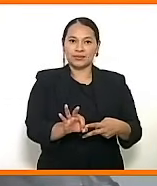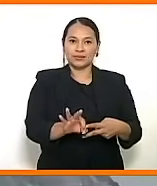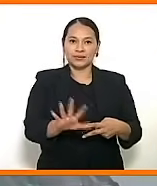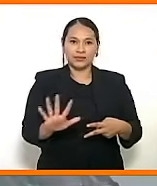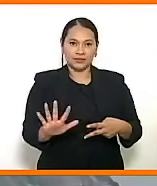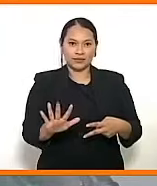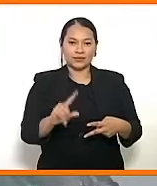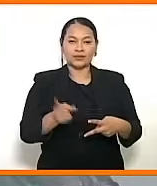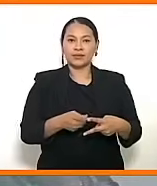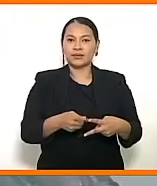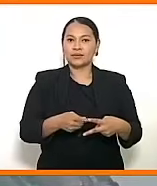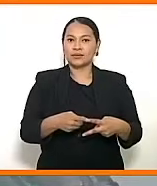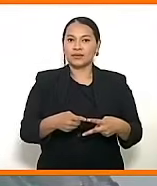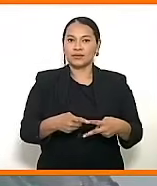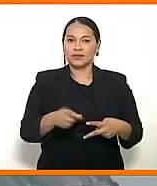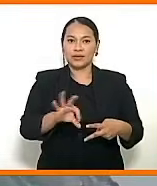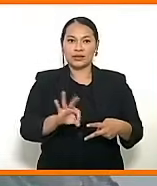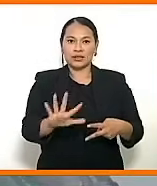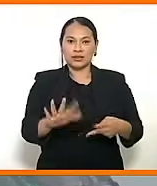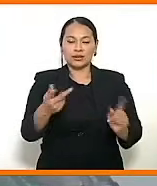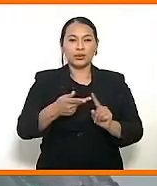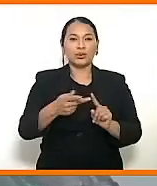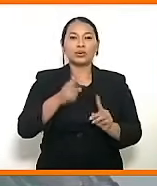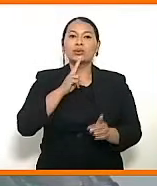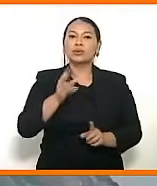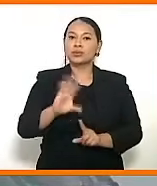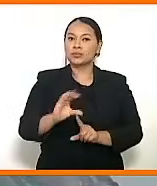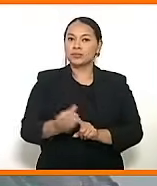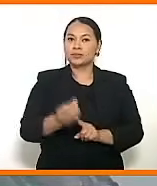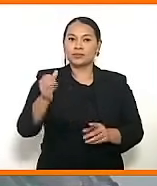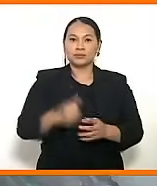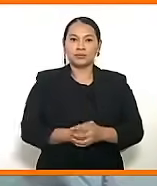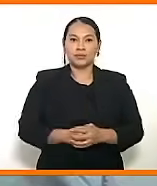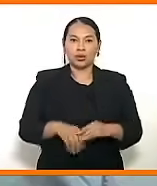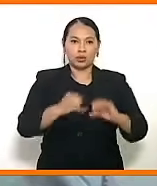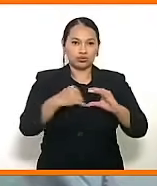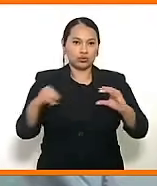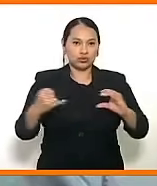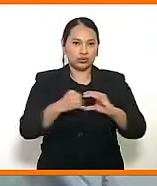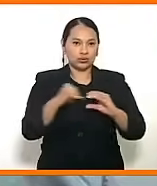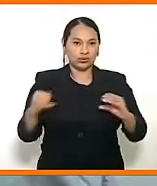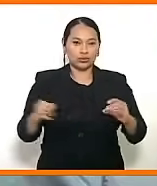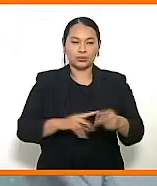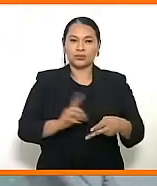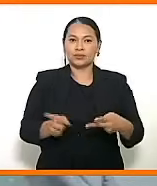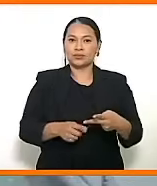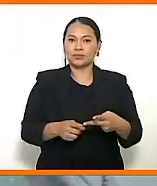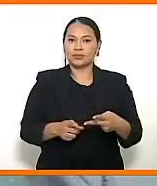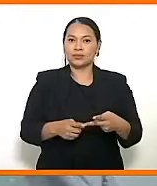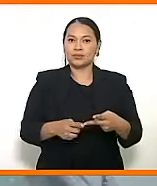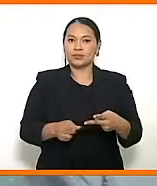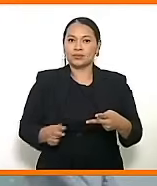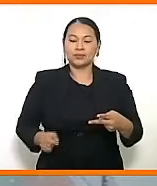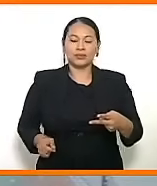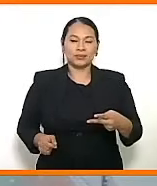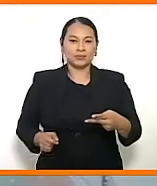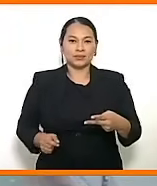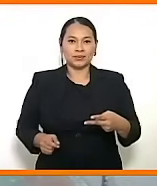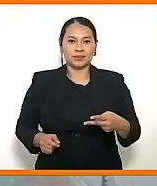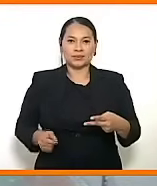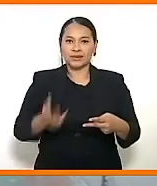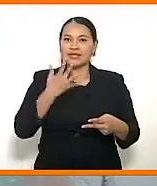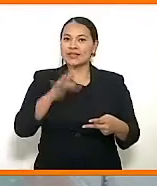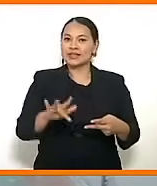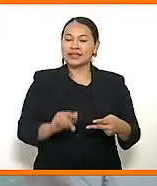5, tu número ganador es el 95 con su catrachada Boom Boom. En su segunda posición, tu primer dígito, mucha